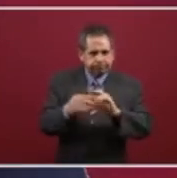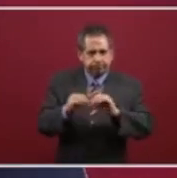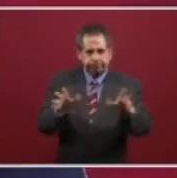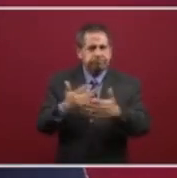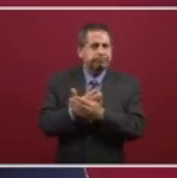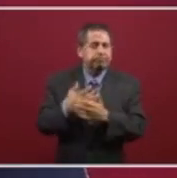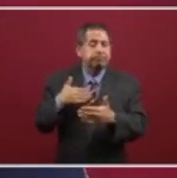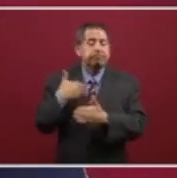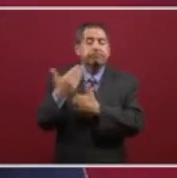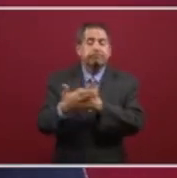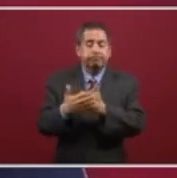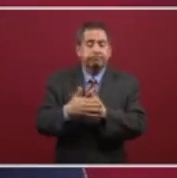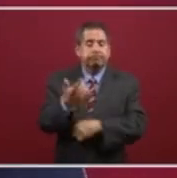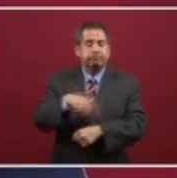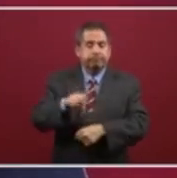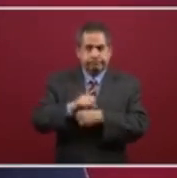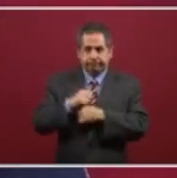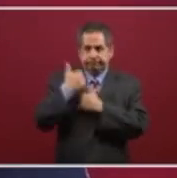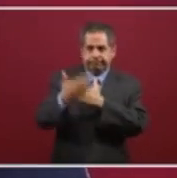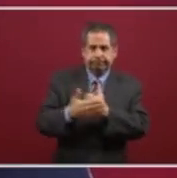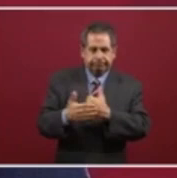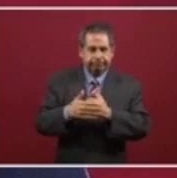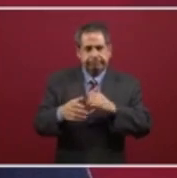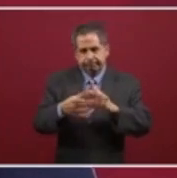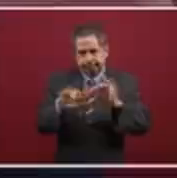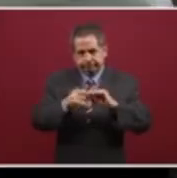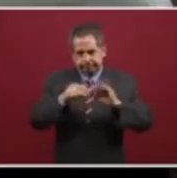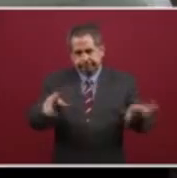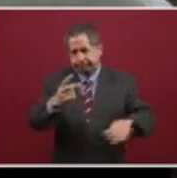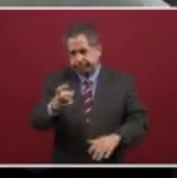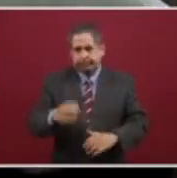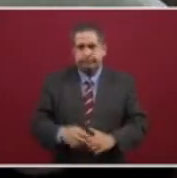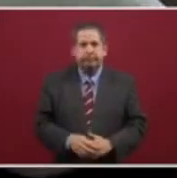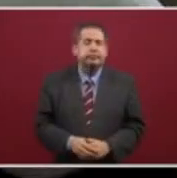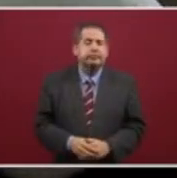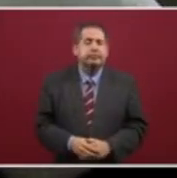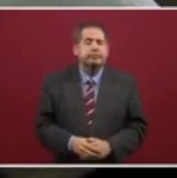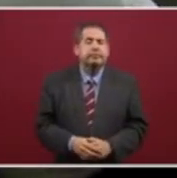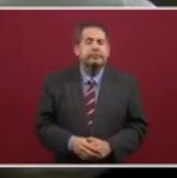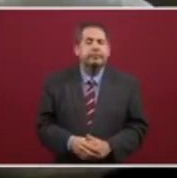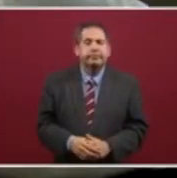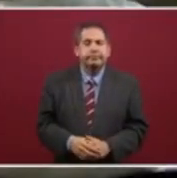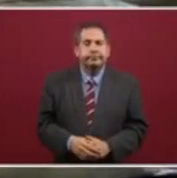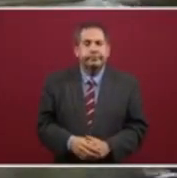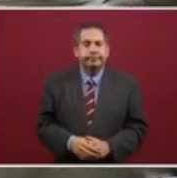esperemos la semana próxima sobre esto. A ver,